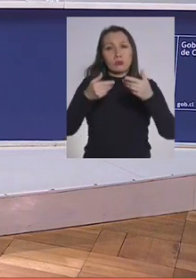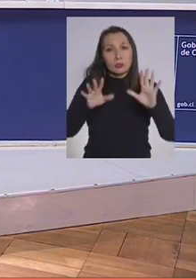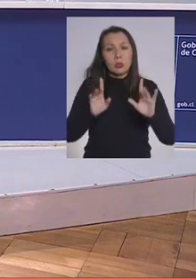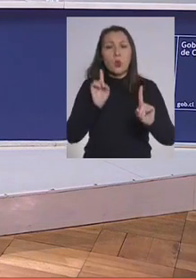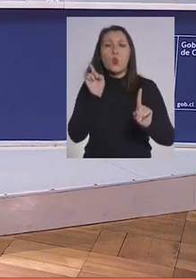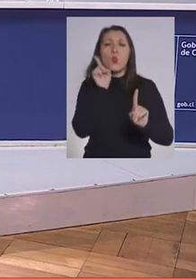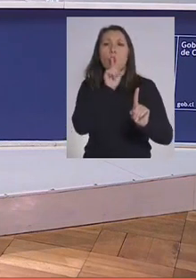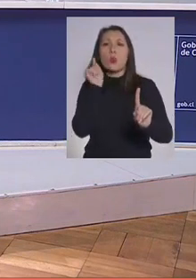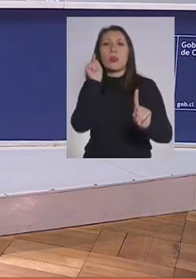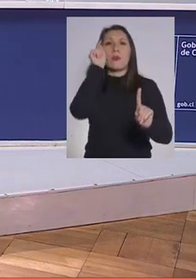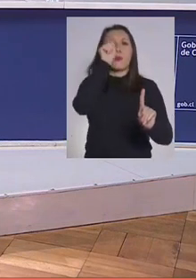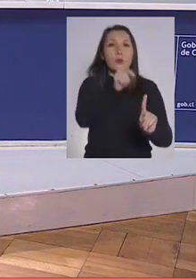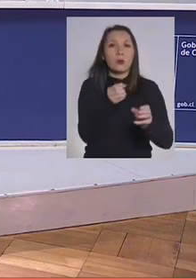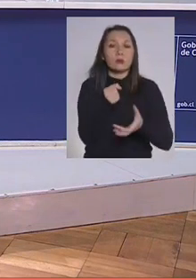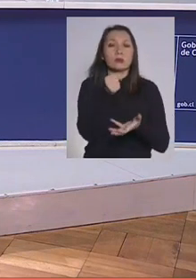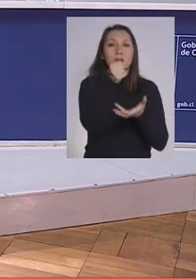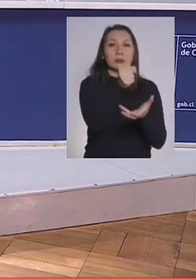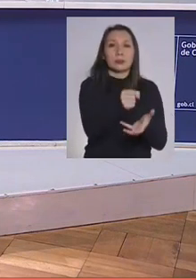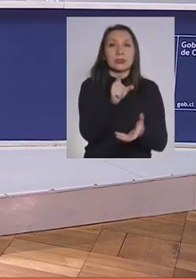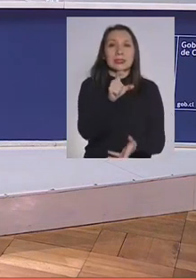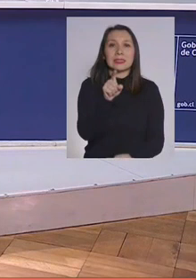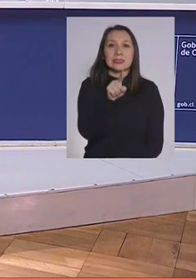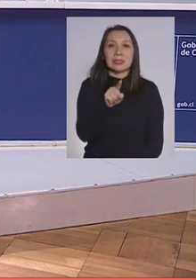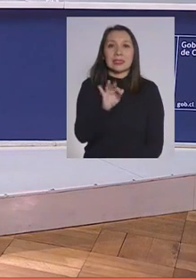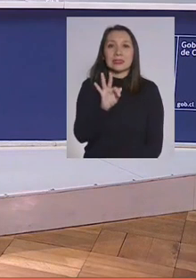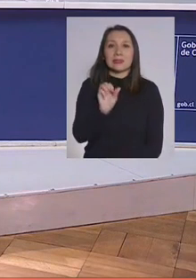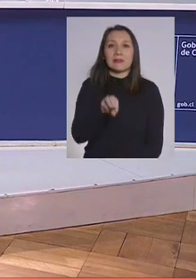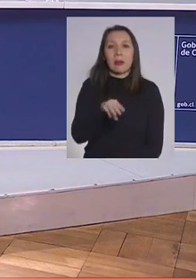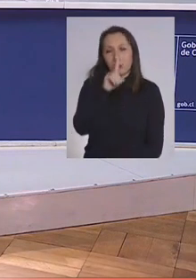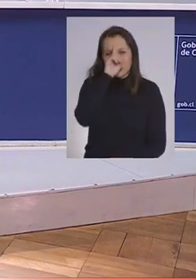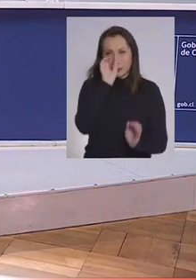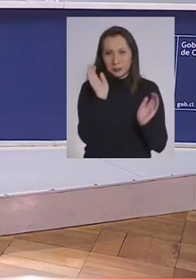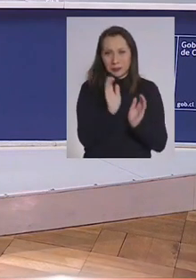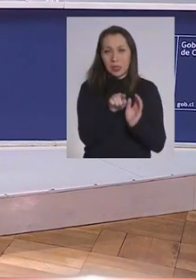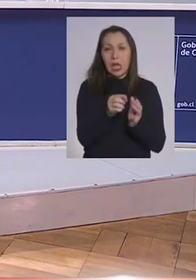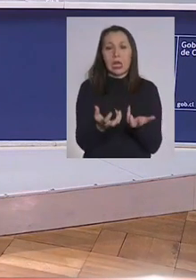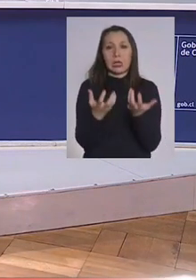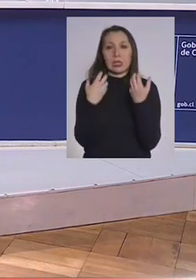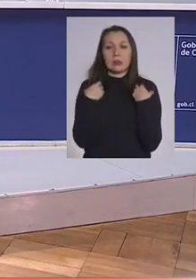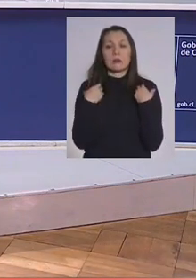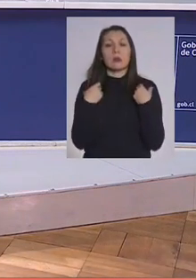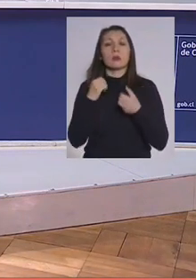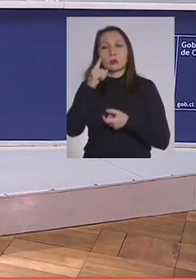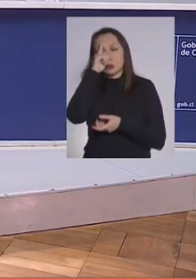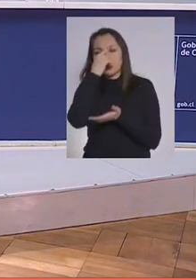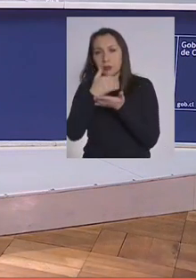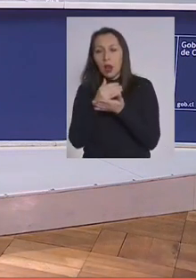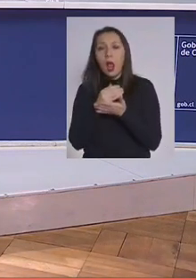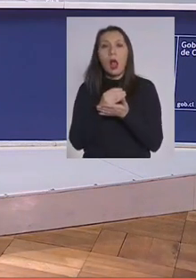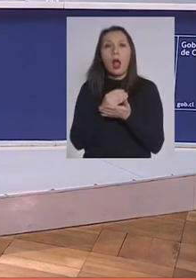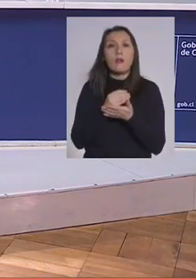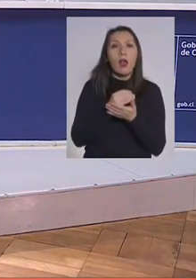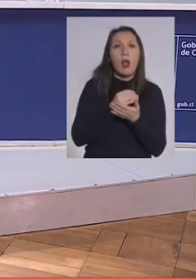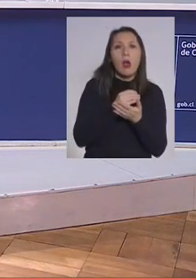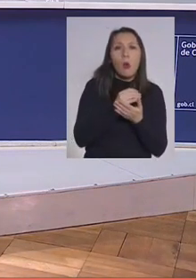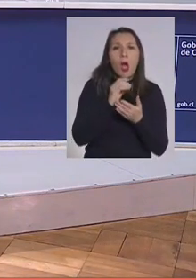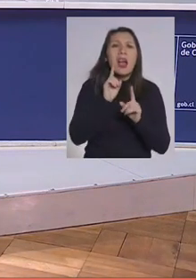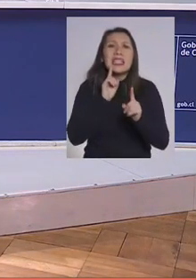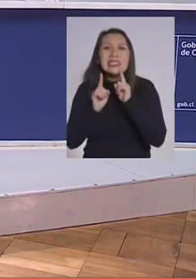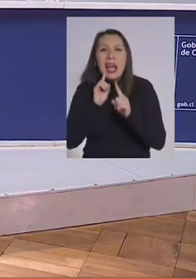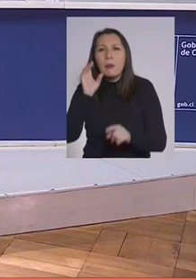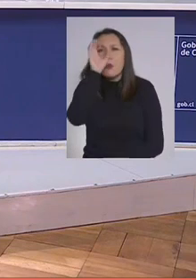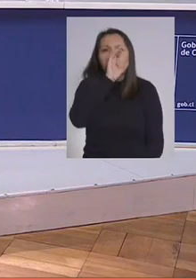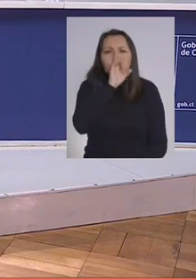finalmente a los cesfam que es finalmente quien está llevando a cabo esta estrategia de testeo trazabilidad y